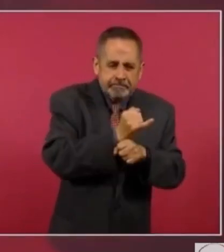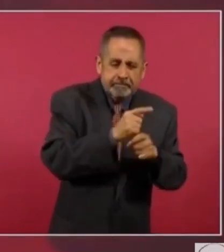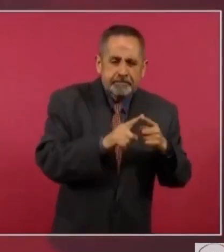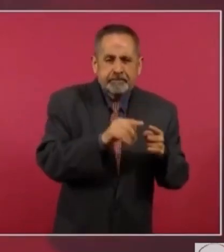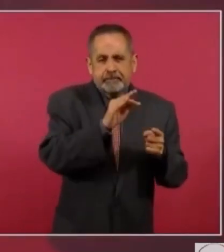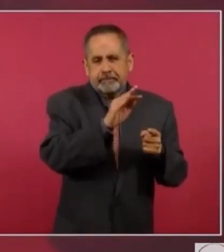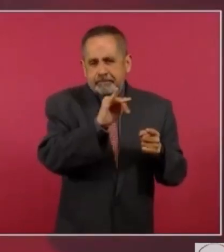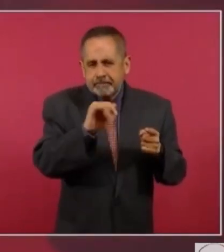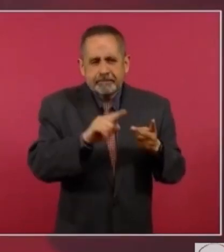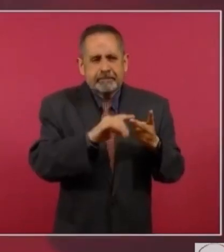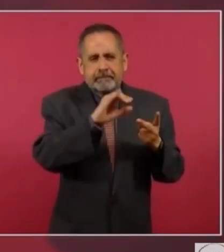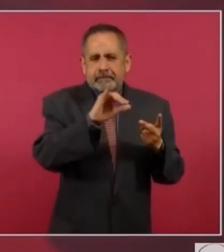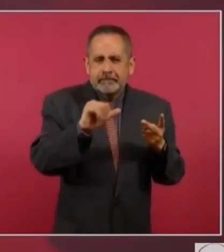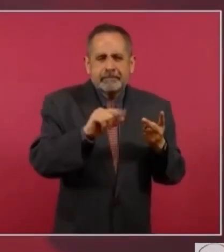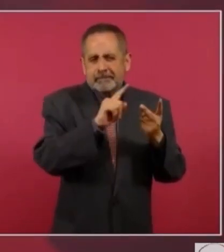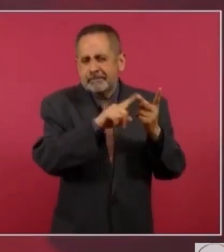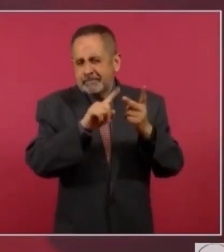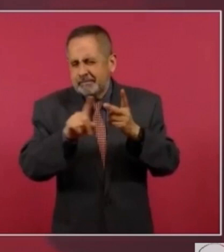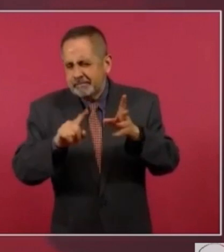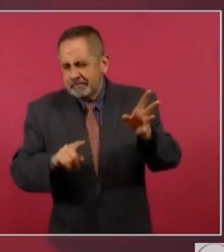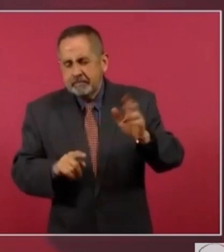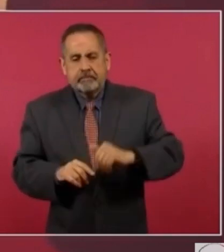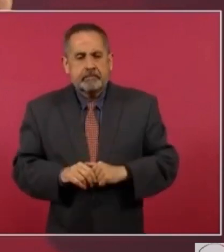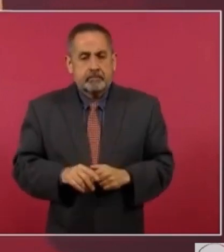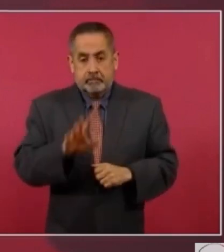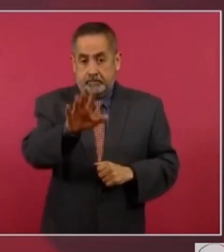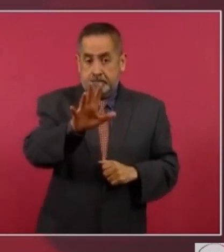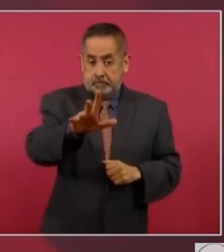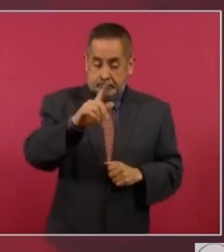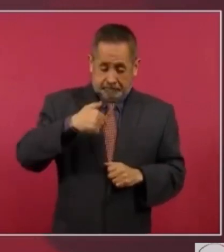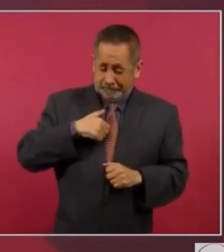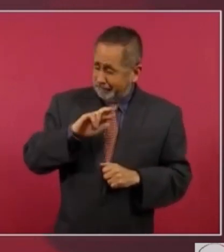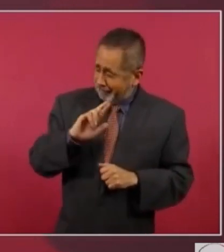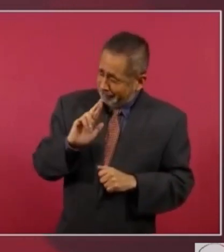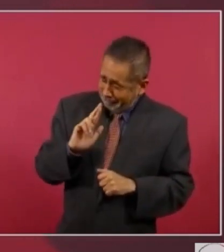porque yo recuerdo perfectamente